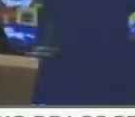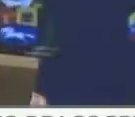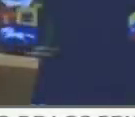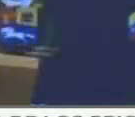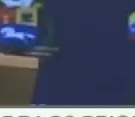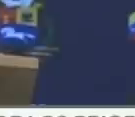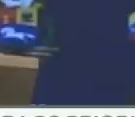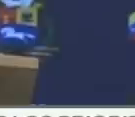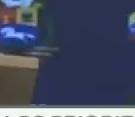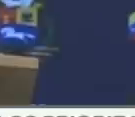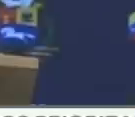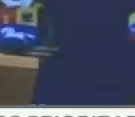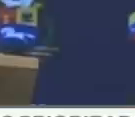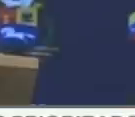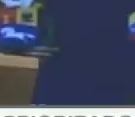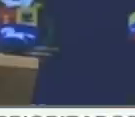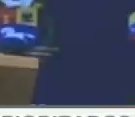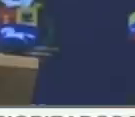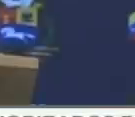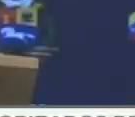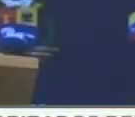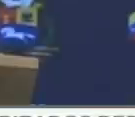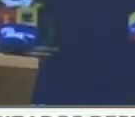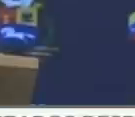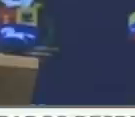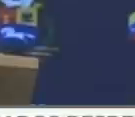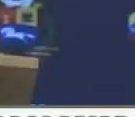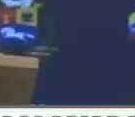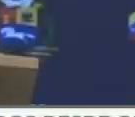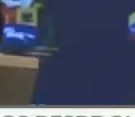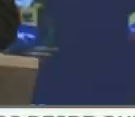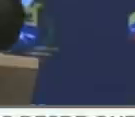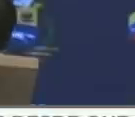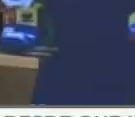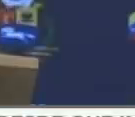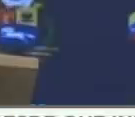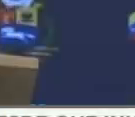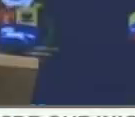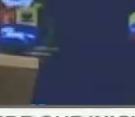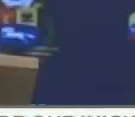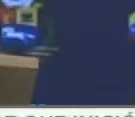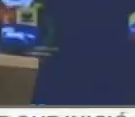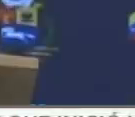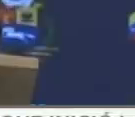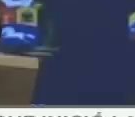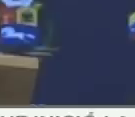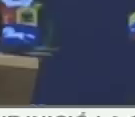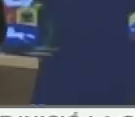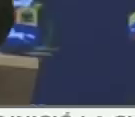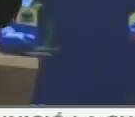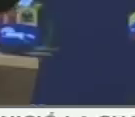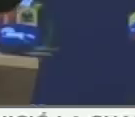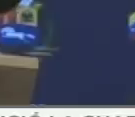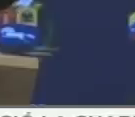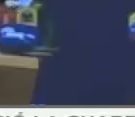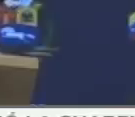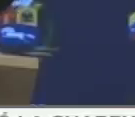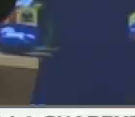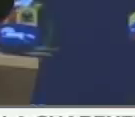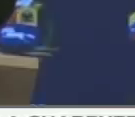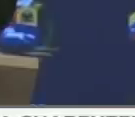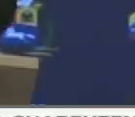Muchísimas gracias, buenos días, 6 de abril, buen mediodía a Venezuela y al mundo que nos